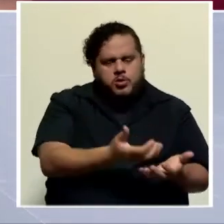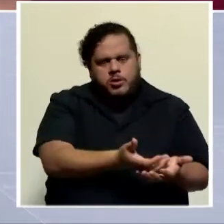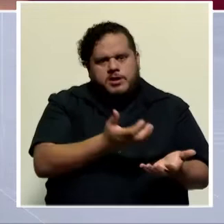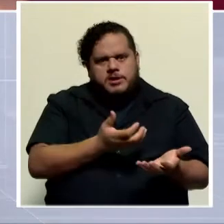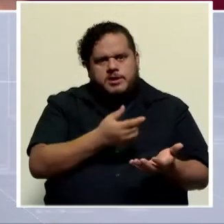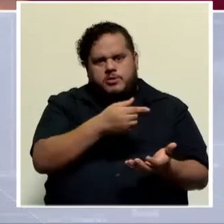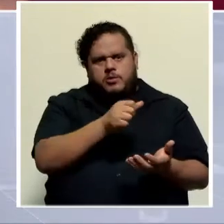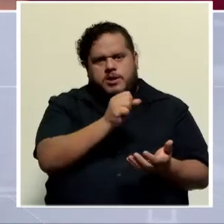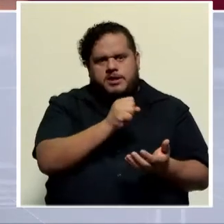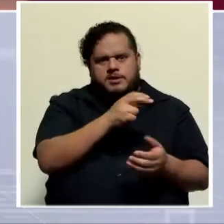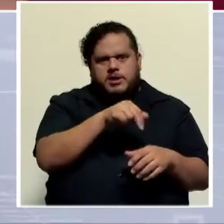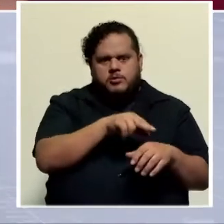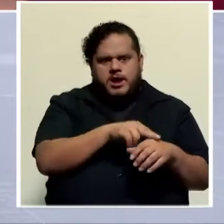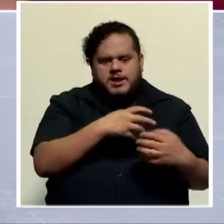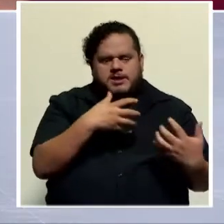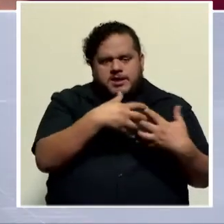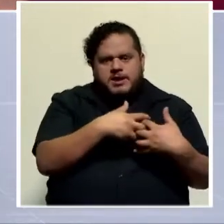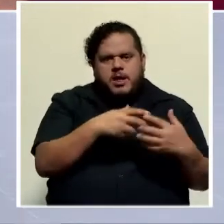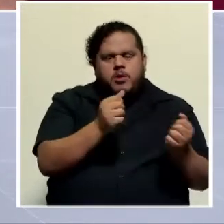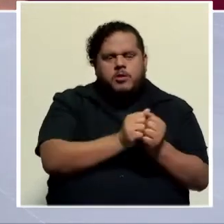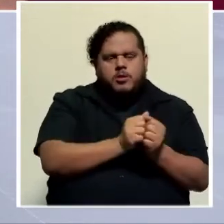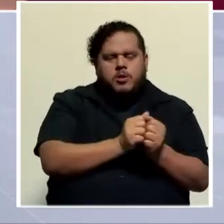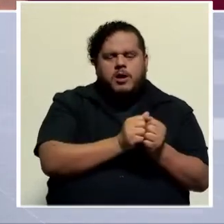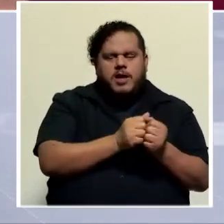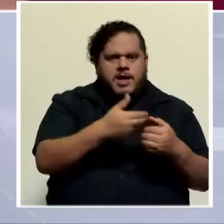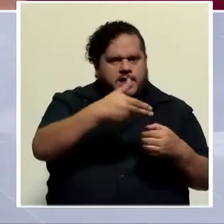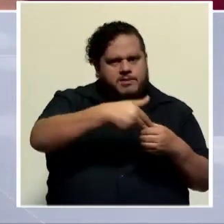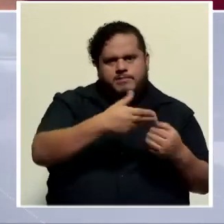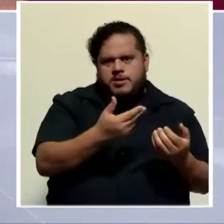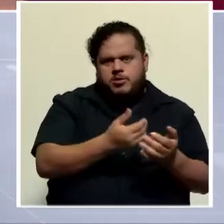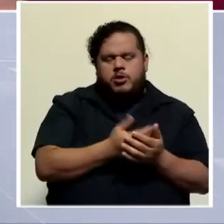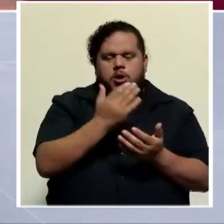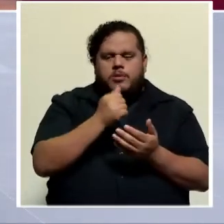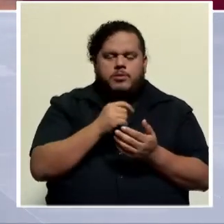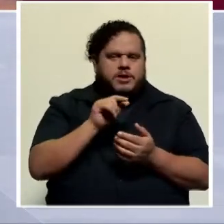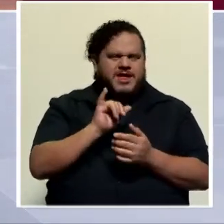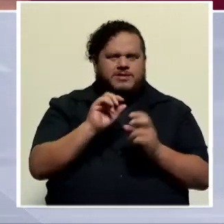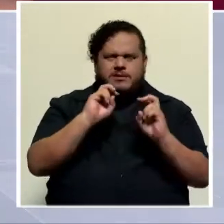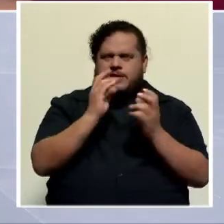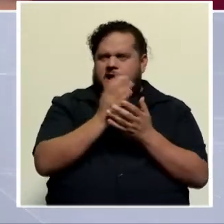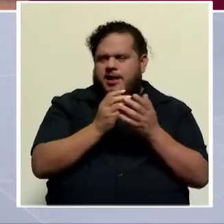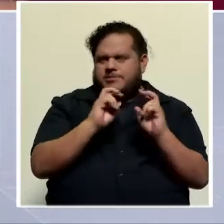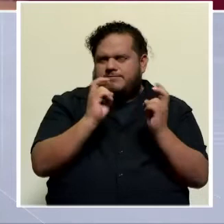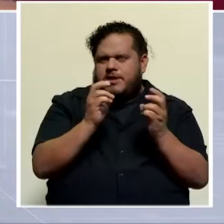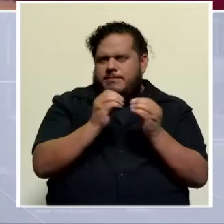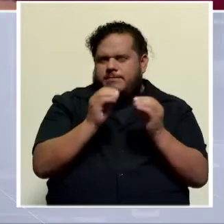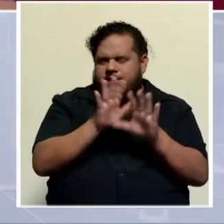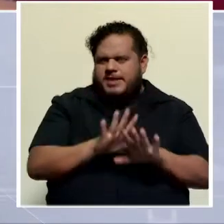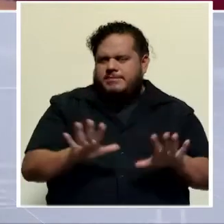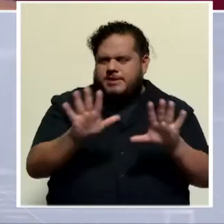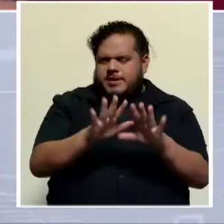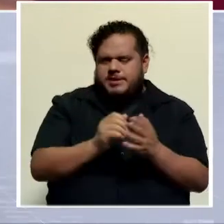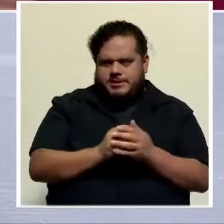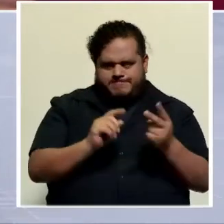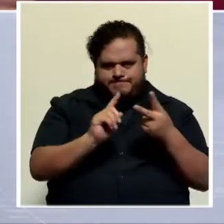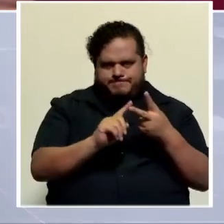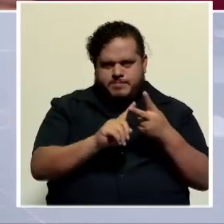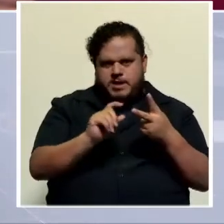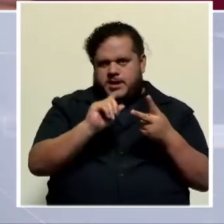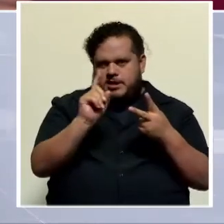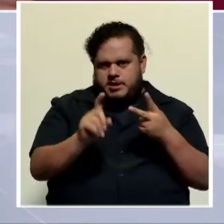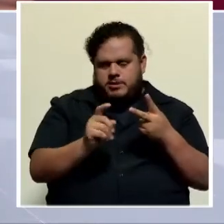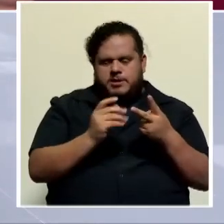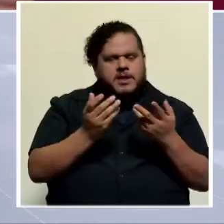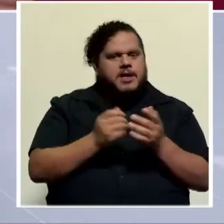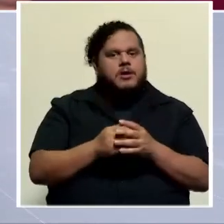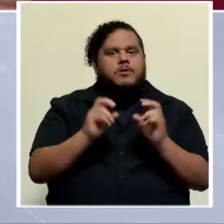extrae petróleo, porque hay quienes dicen que esto es una opción, digamos, entre comillas, más ambientalista. Y la segunda pregunta tiene que